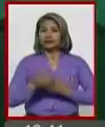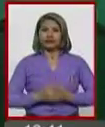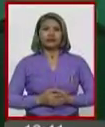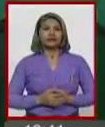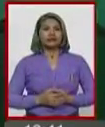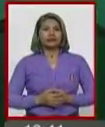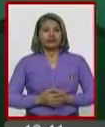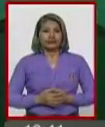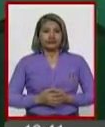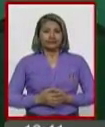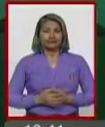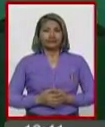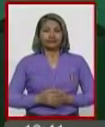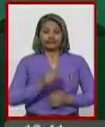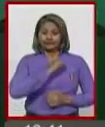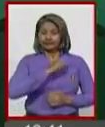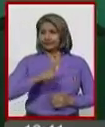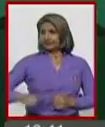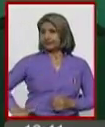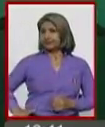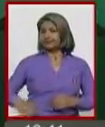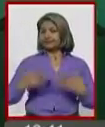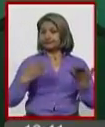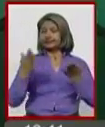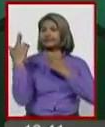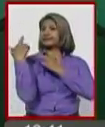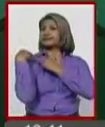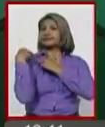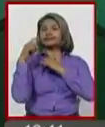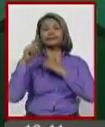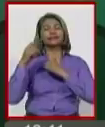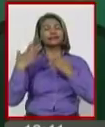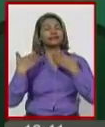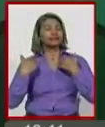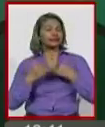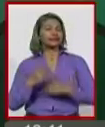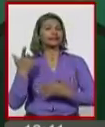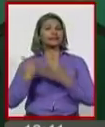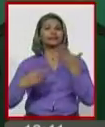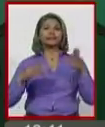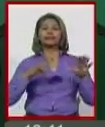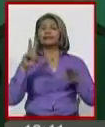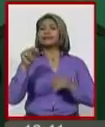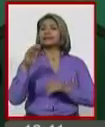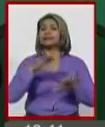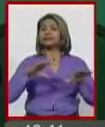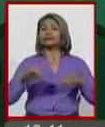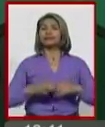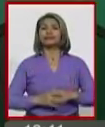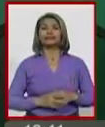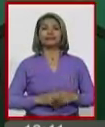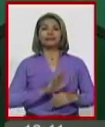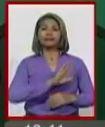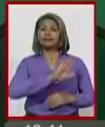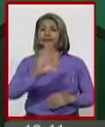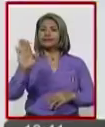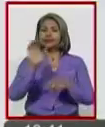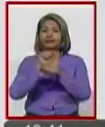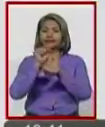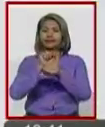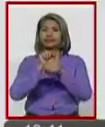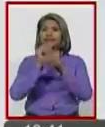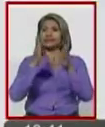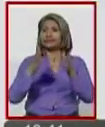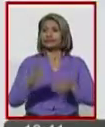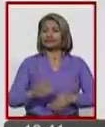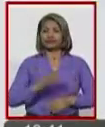y en este caso el alcalde municipal es el responsable, que tiene que hacerse cargo de lo que hicieron o no hicieron sus trabajadores.